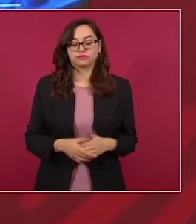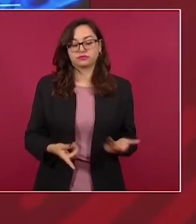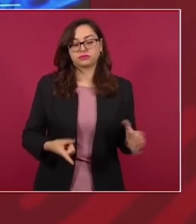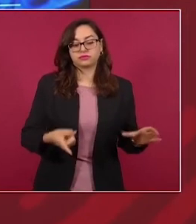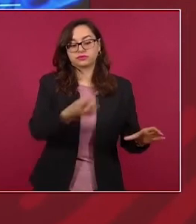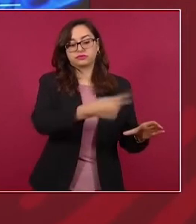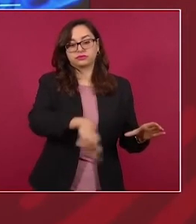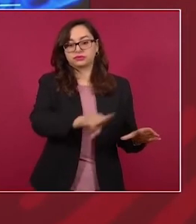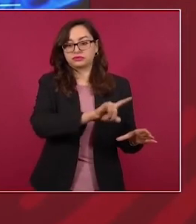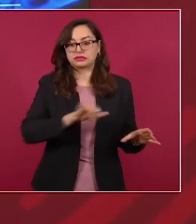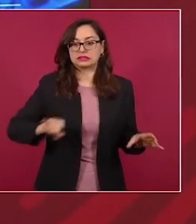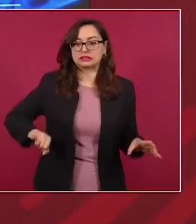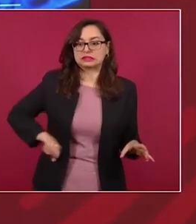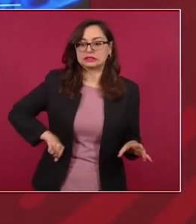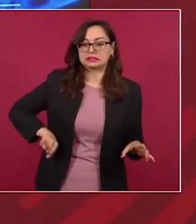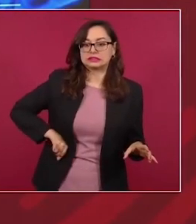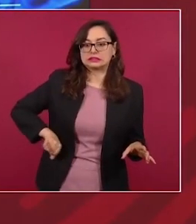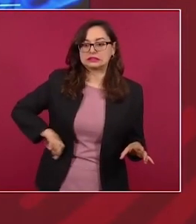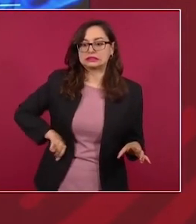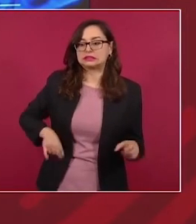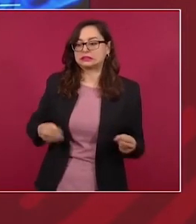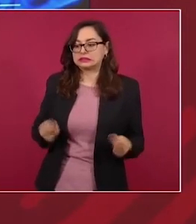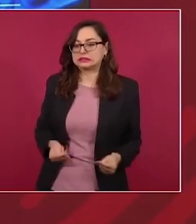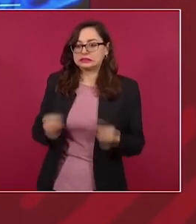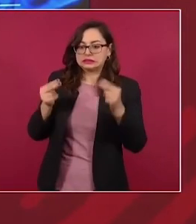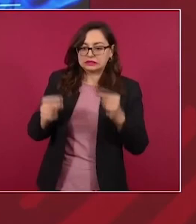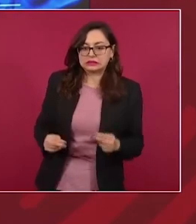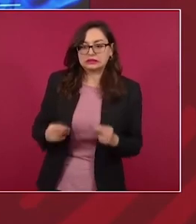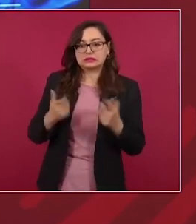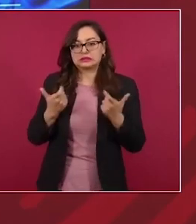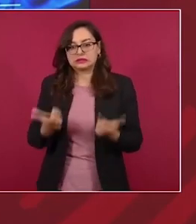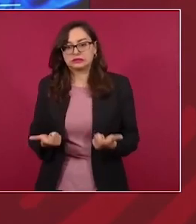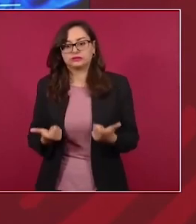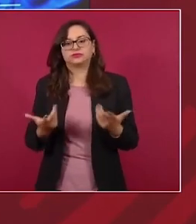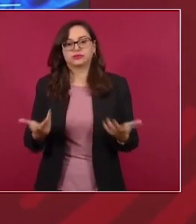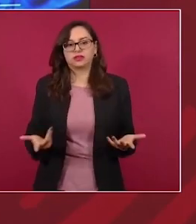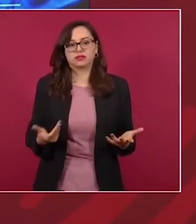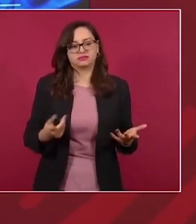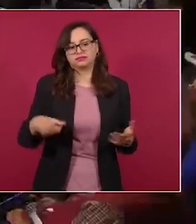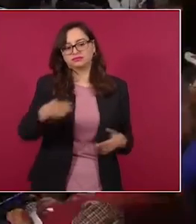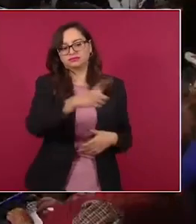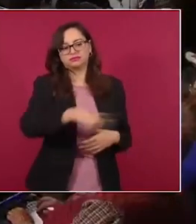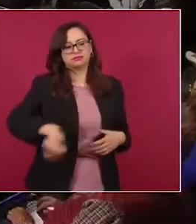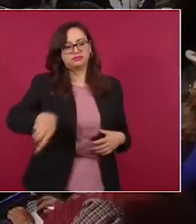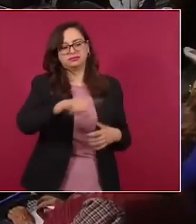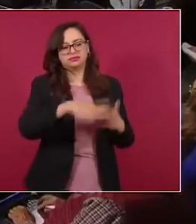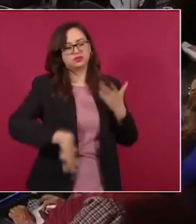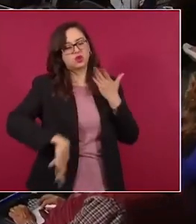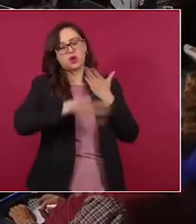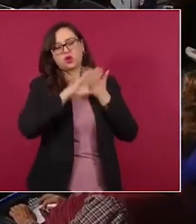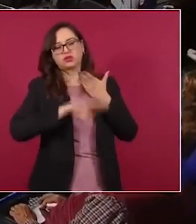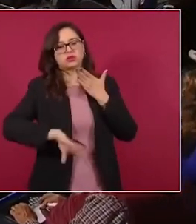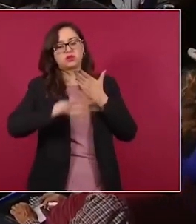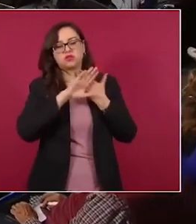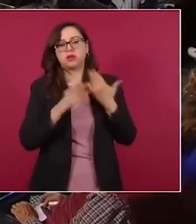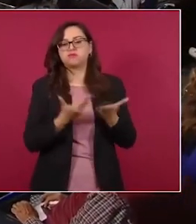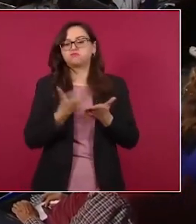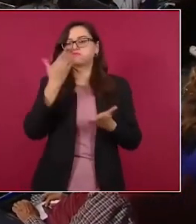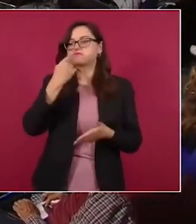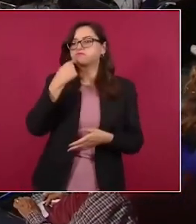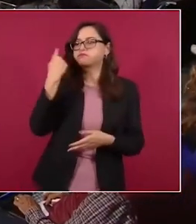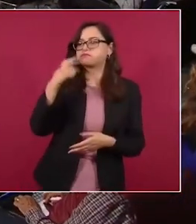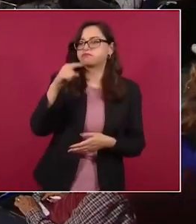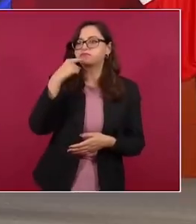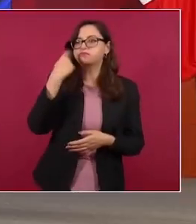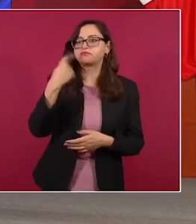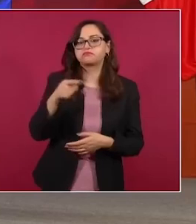de la corte, Pusío, Claudio X González, todos los que promovieron los amparos, pues ya no.